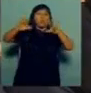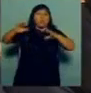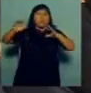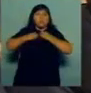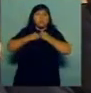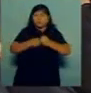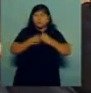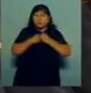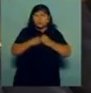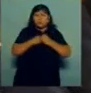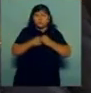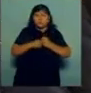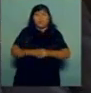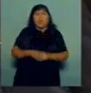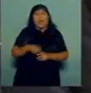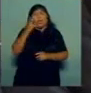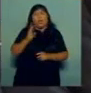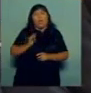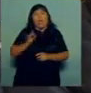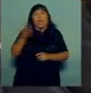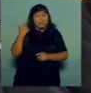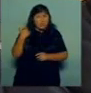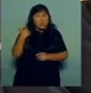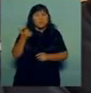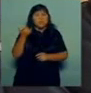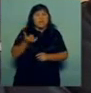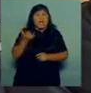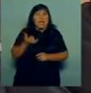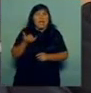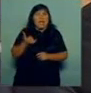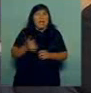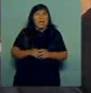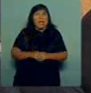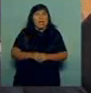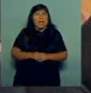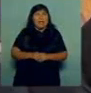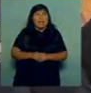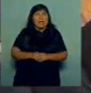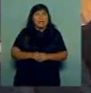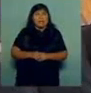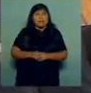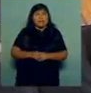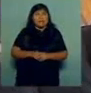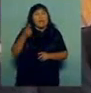tuvimos los dos últimos años menos de la mitad de las precipitaciones.